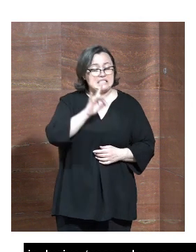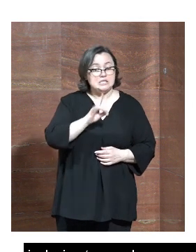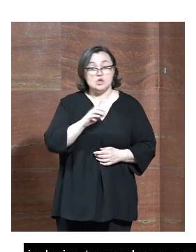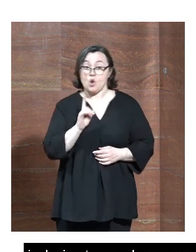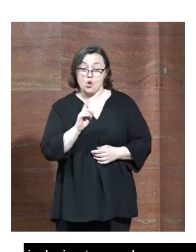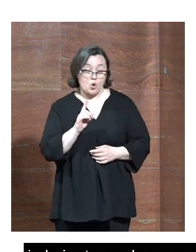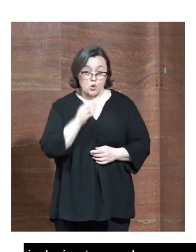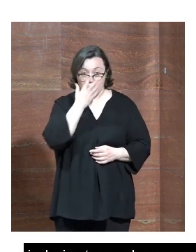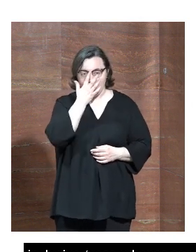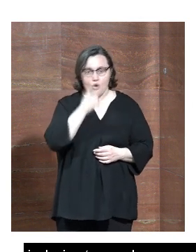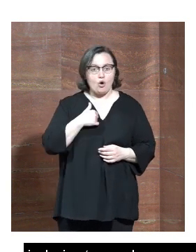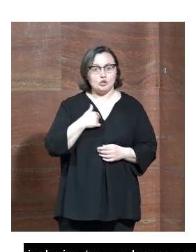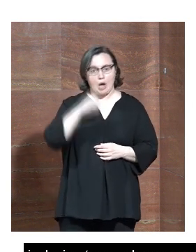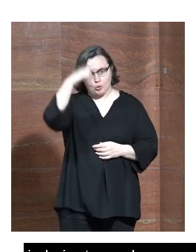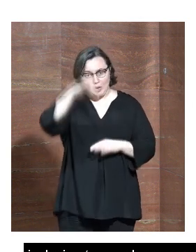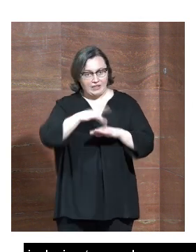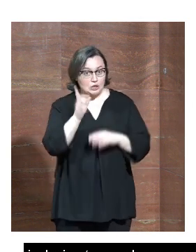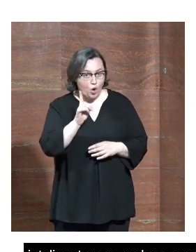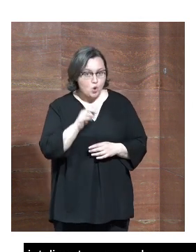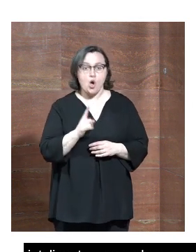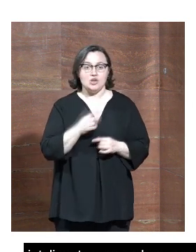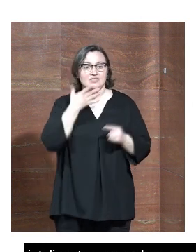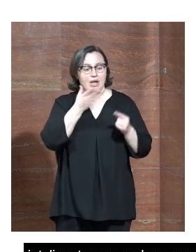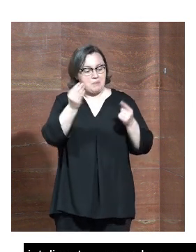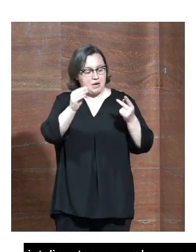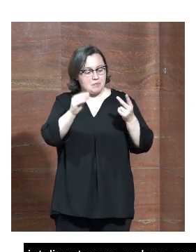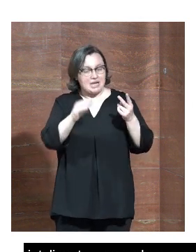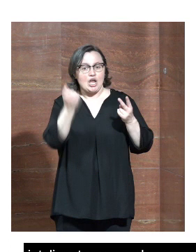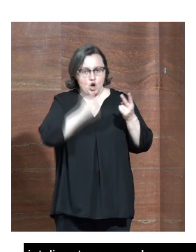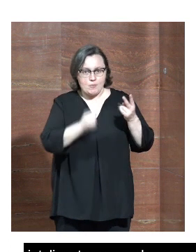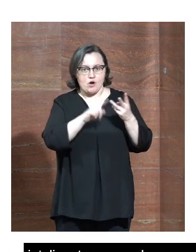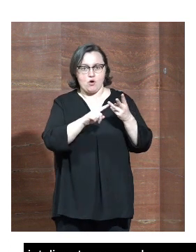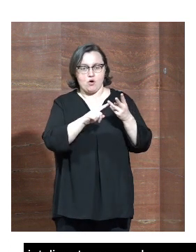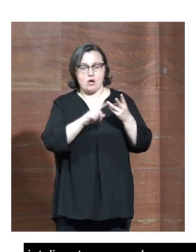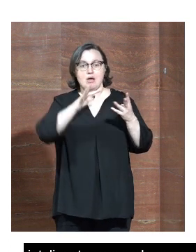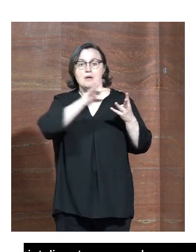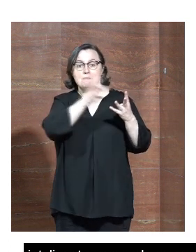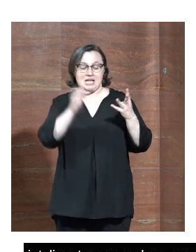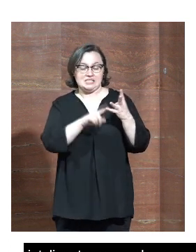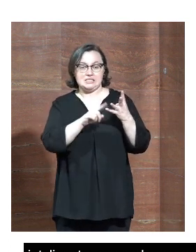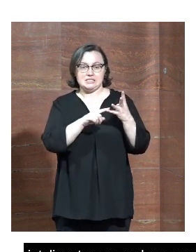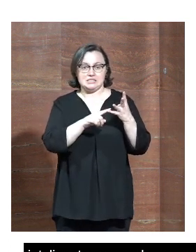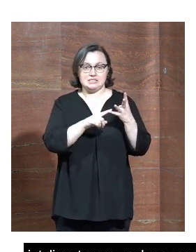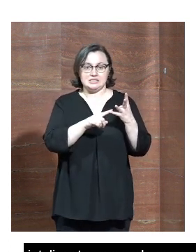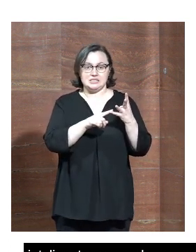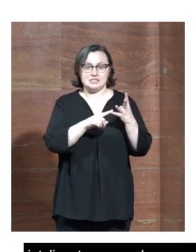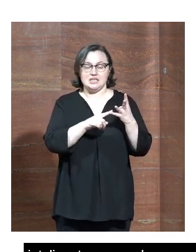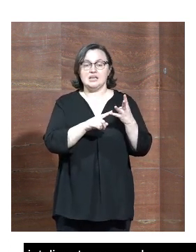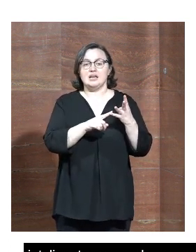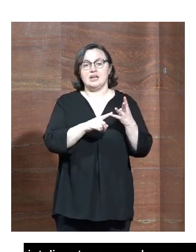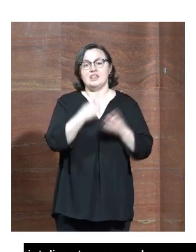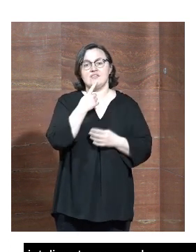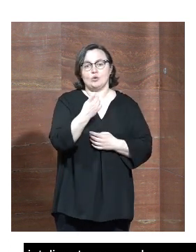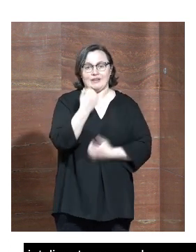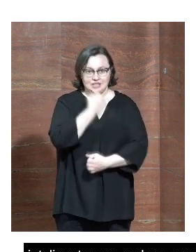es solo tema de cultura digital, sino que es un tema económico, y con una serie de